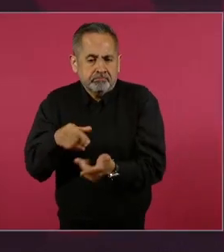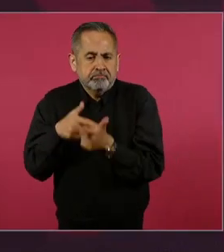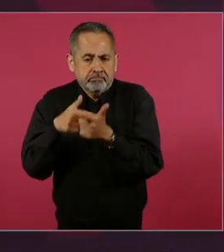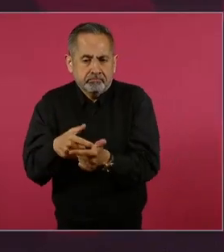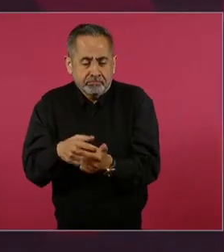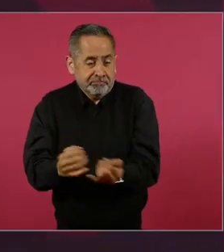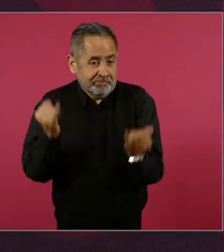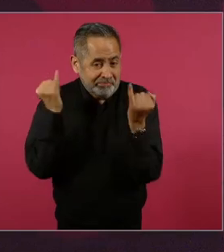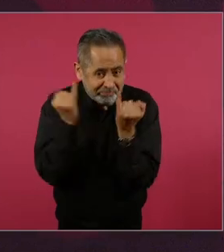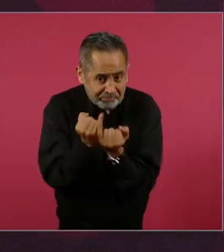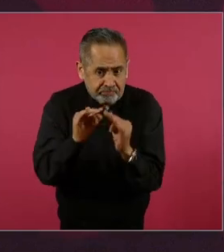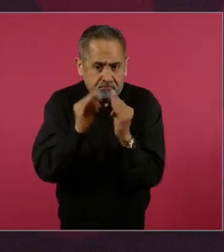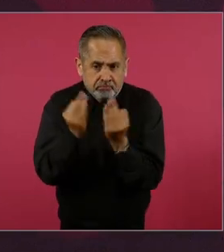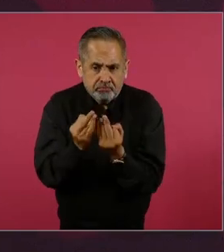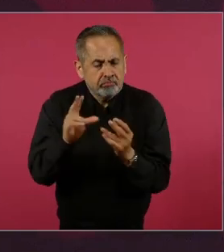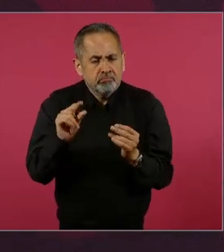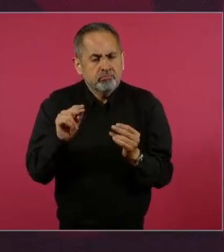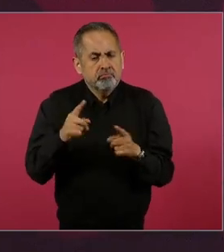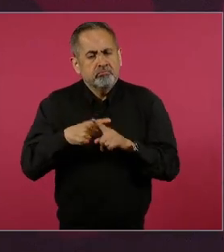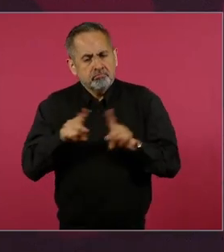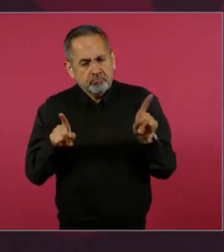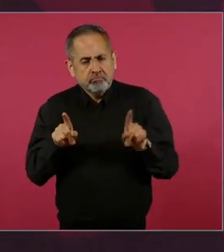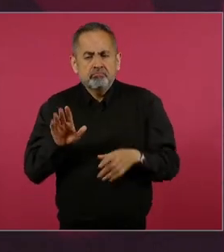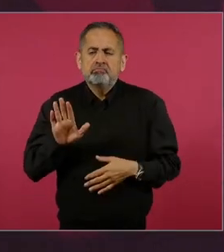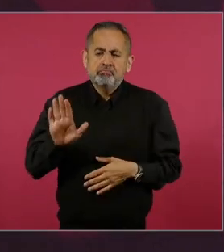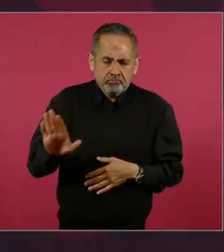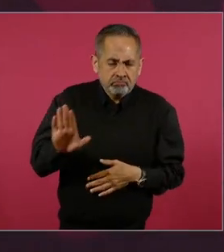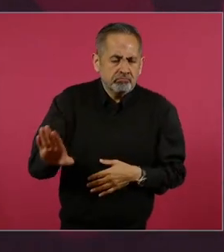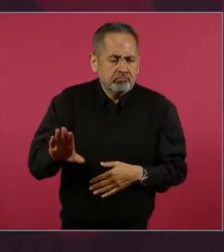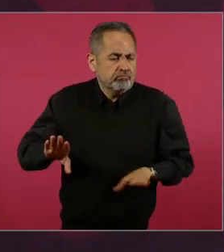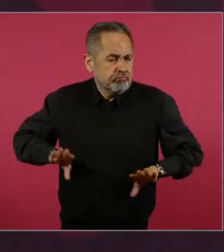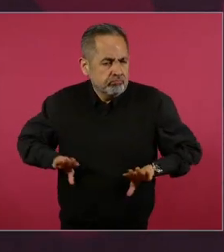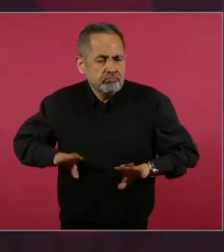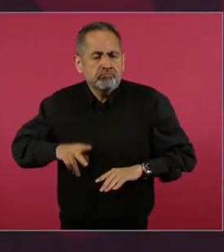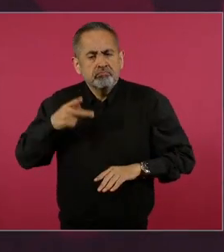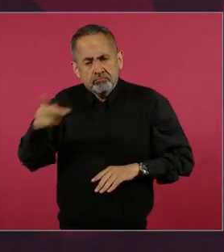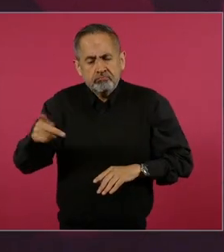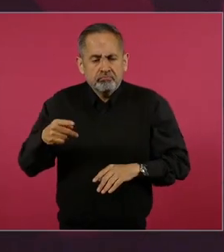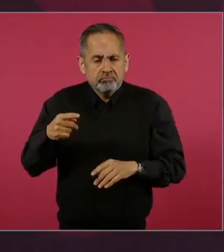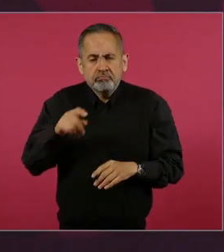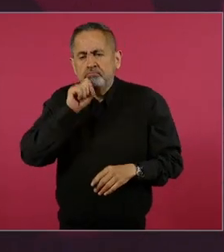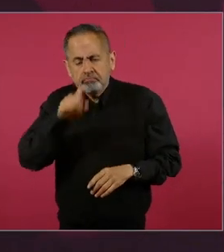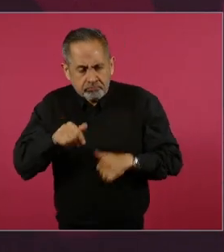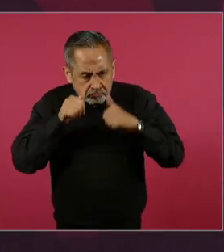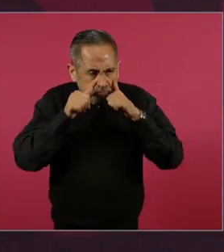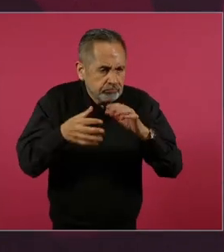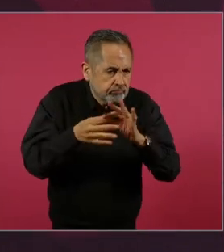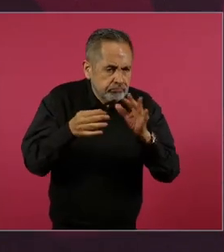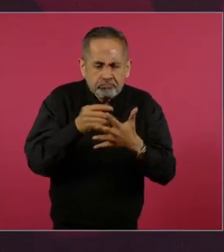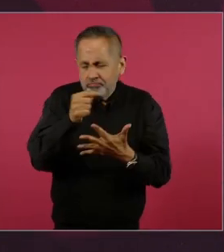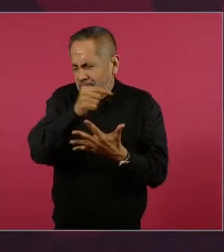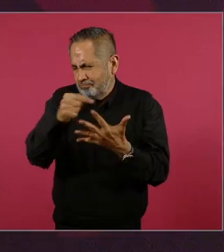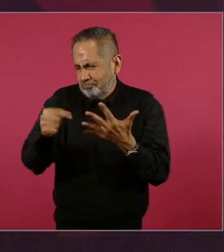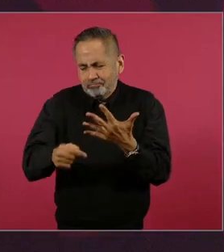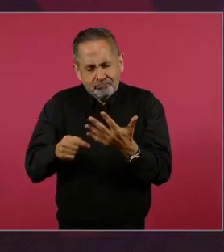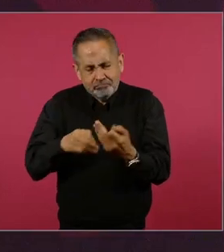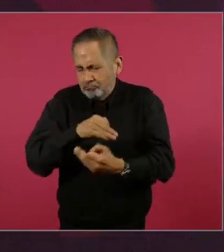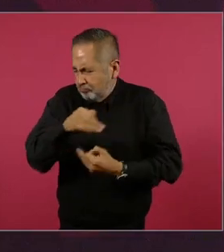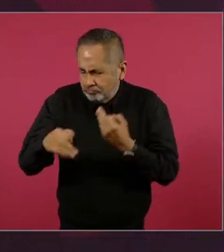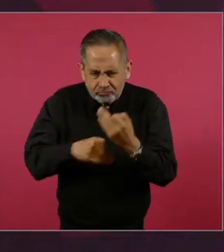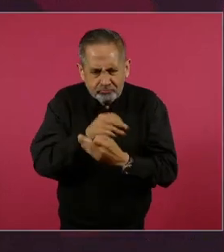La presidenta va a atender todos estos casos. Ahora